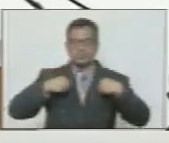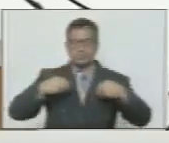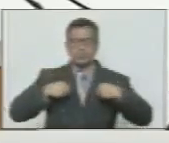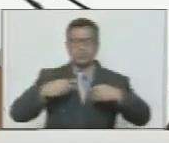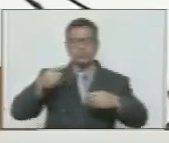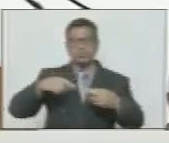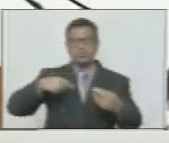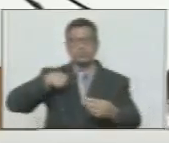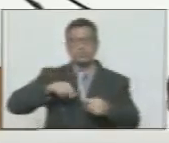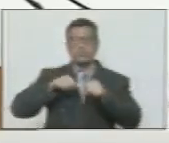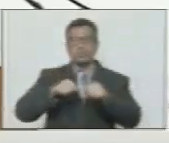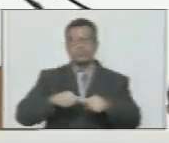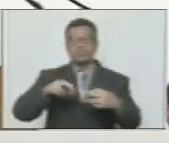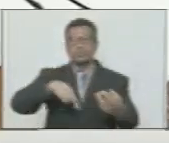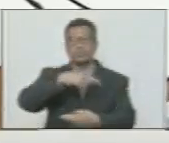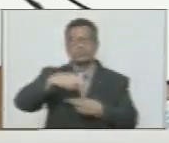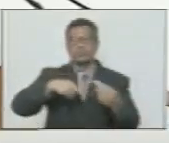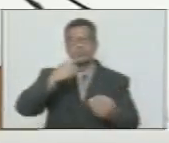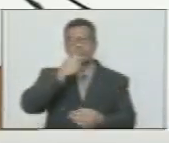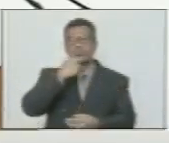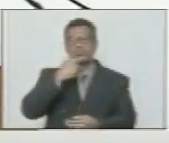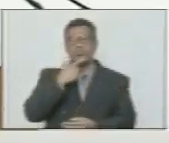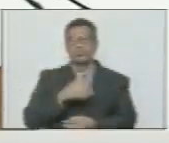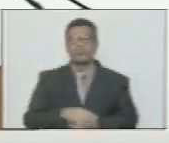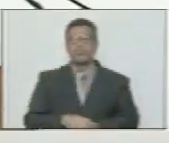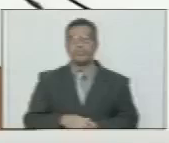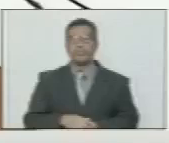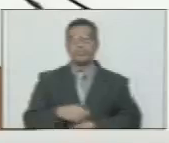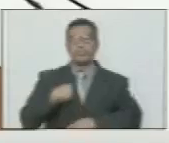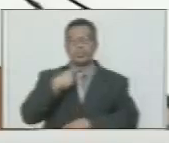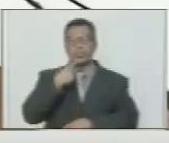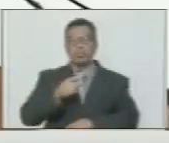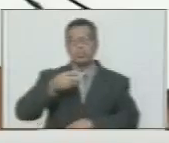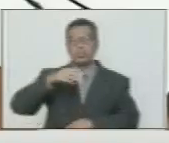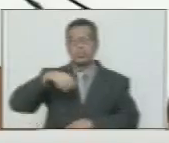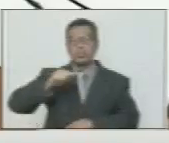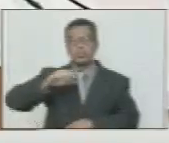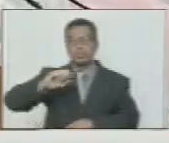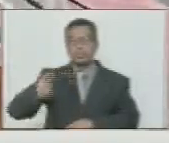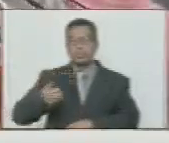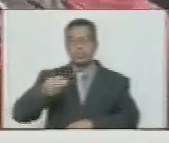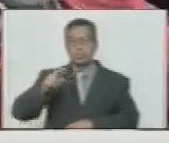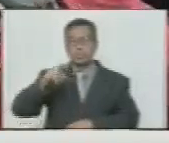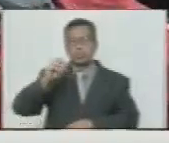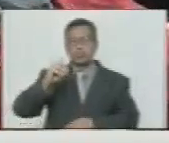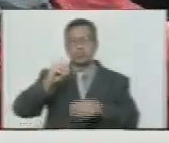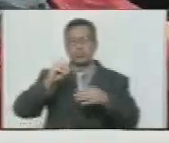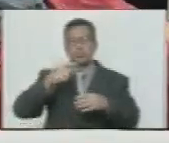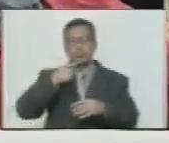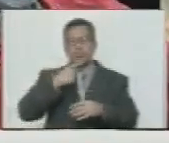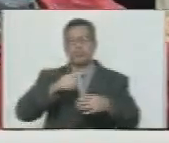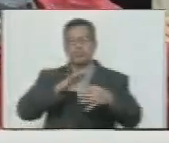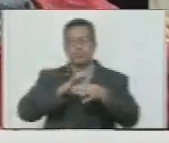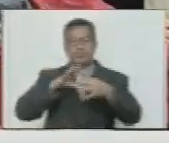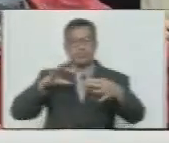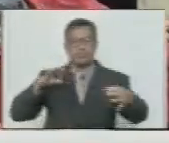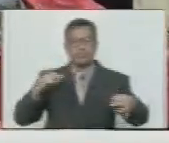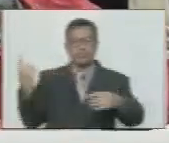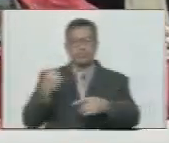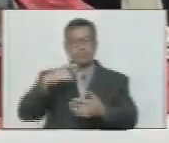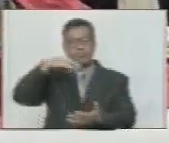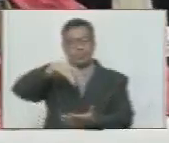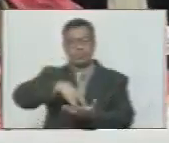viva, para mantener la revolución bonita. Hablar de Agüero es hablar del desprendimiento.